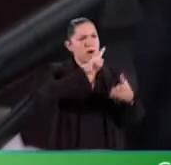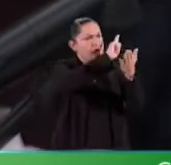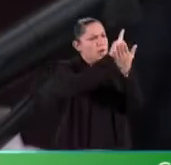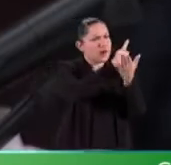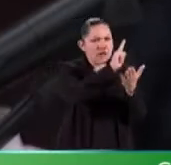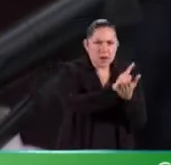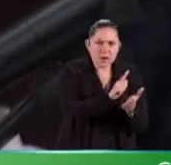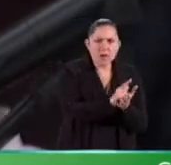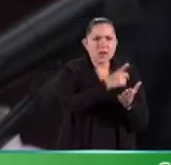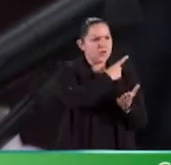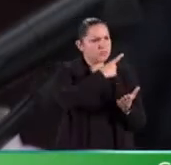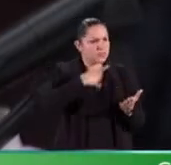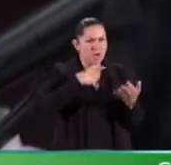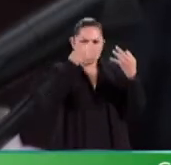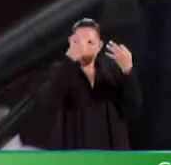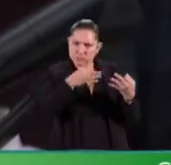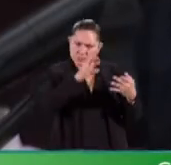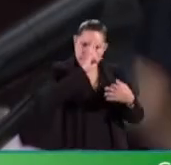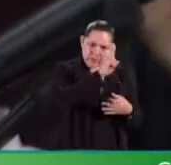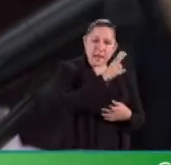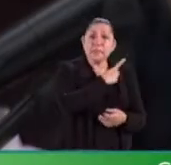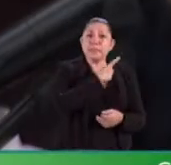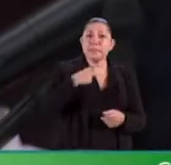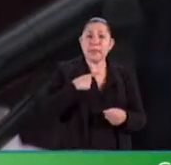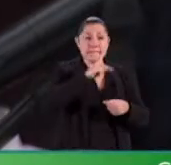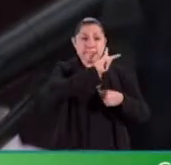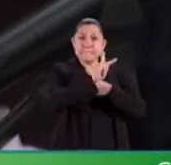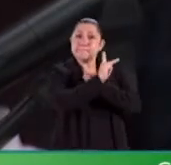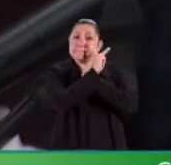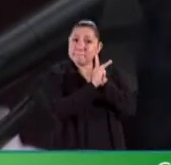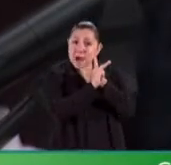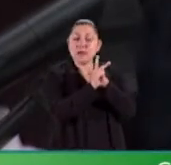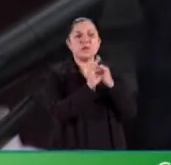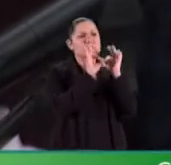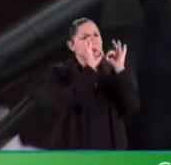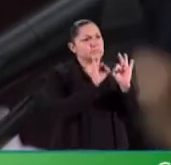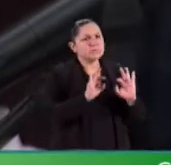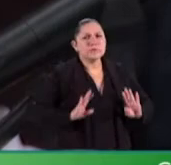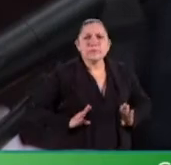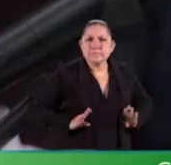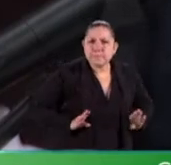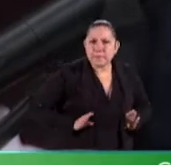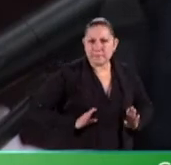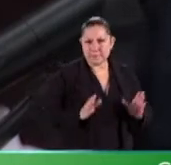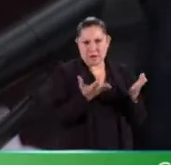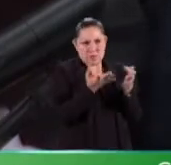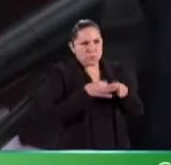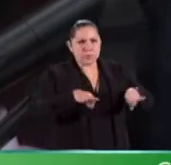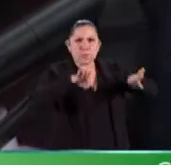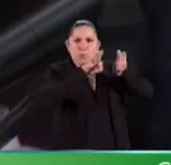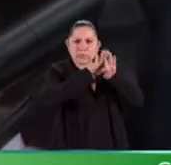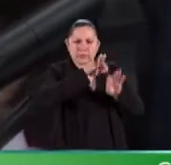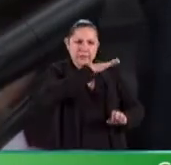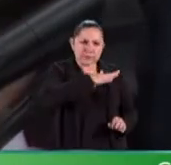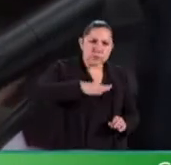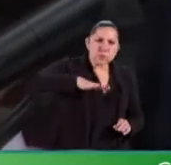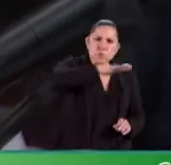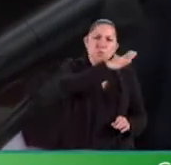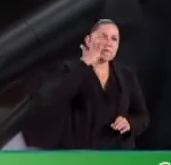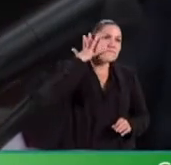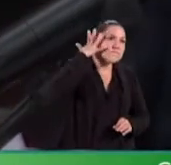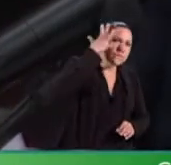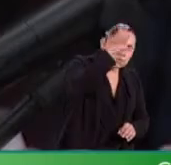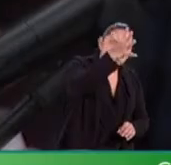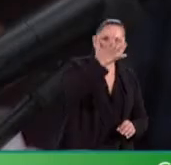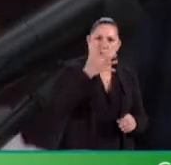la defensa del interés superior de la nación, que no es otro más que pensar en el futuro de todas y de todos, en el futuro de la